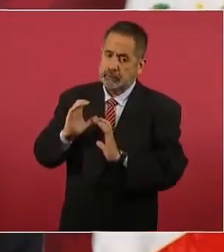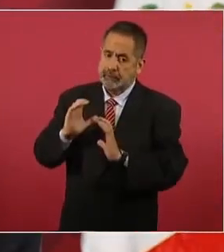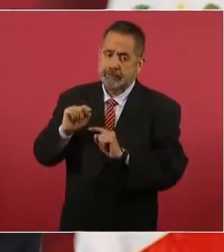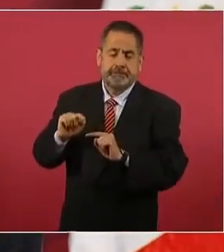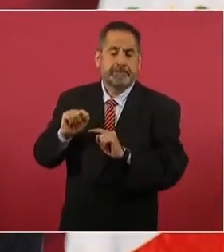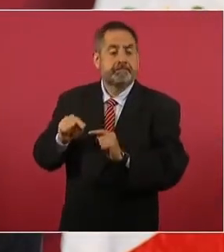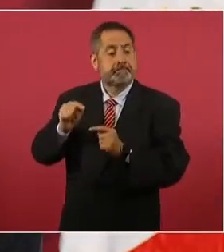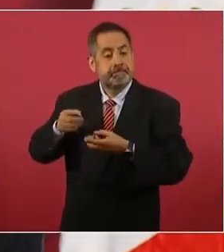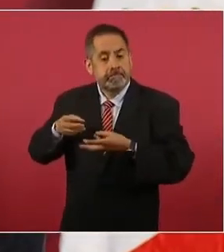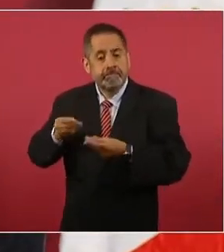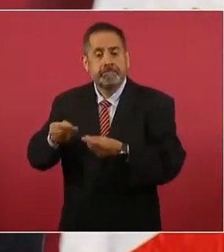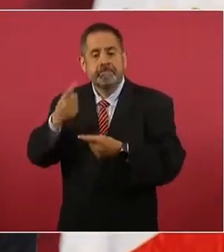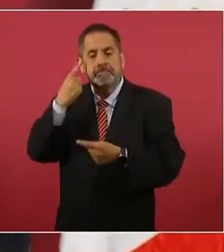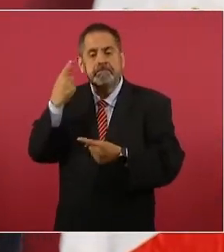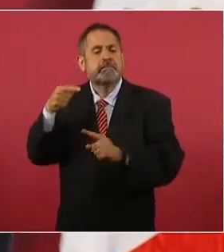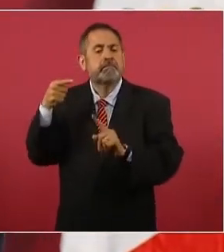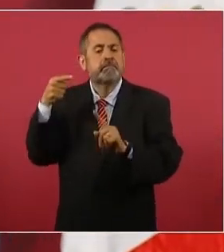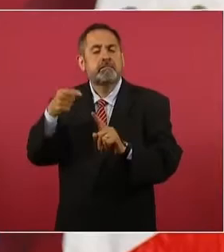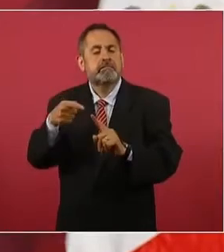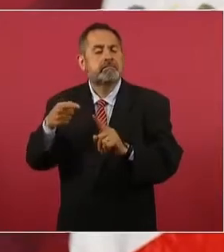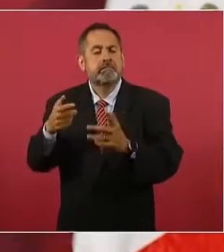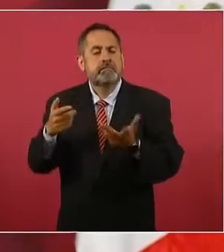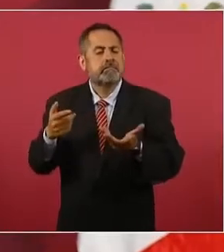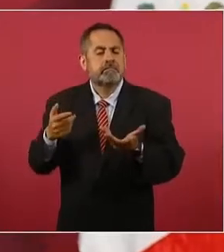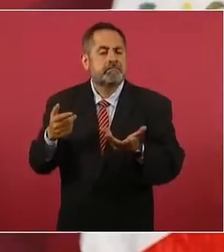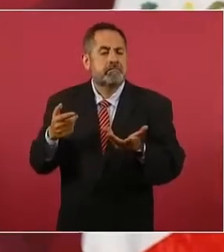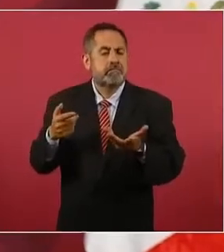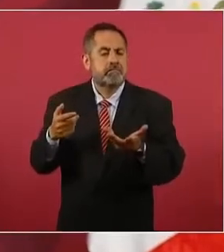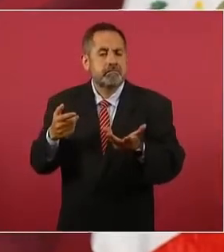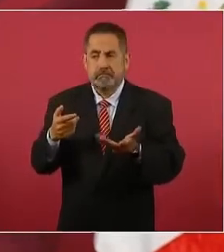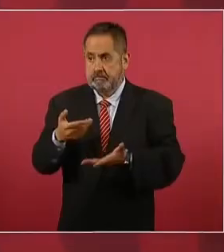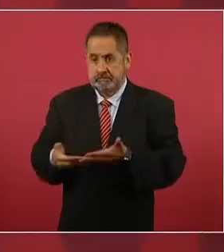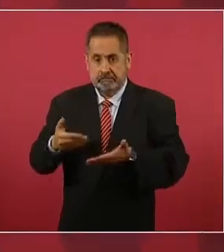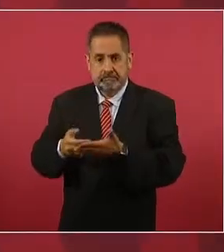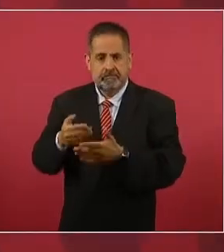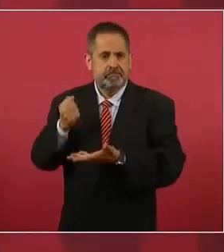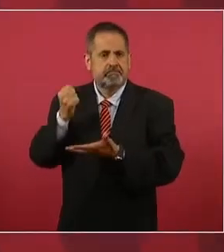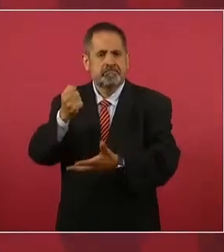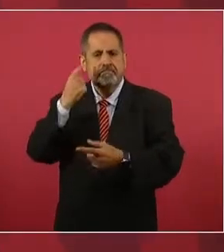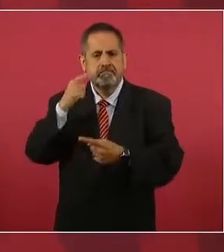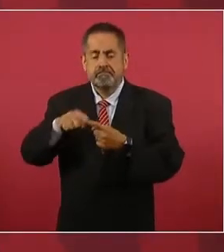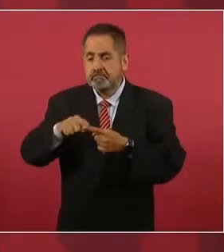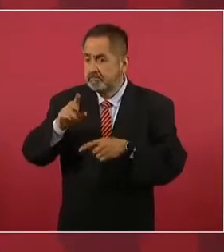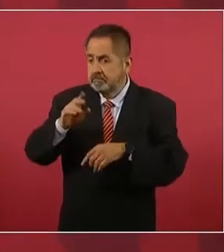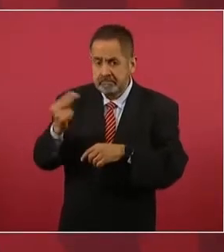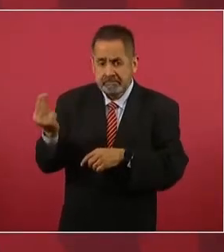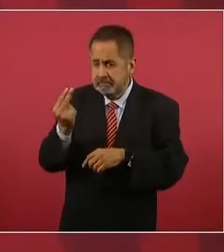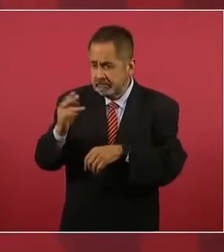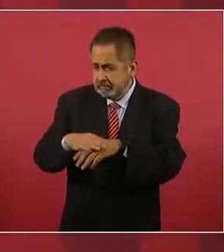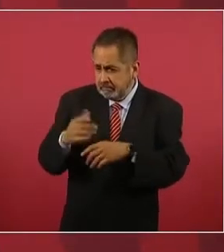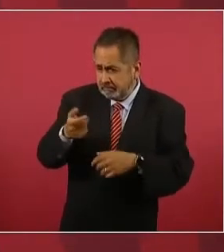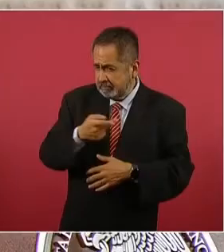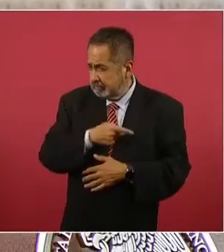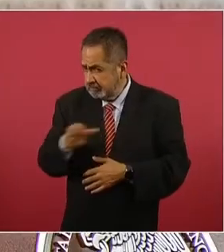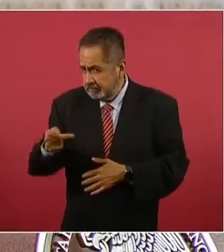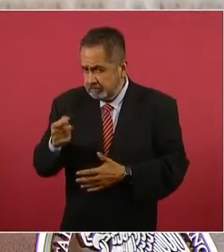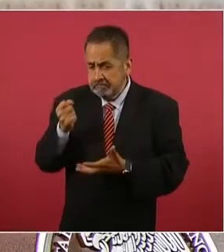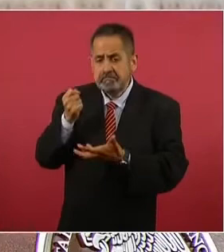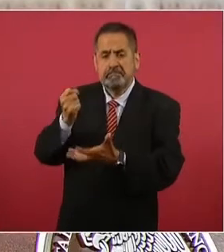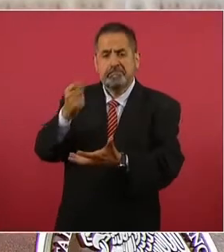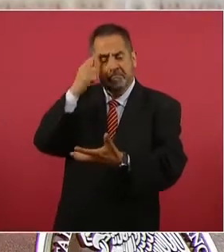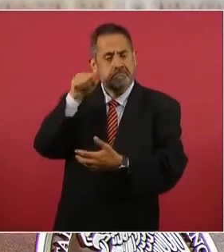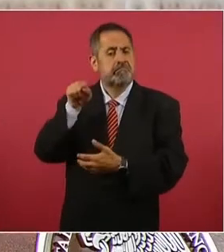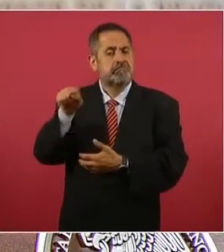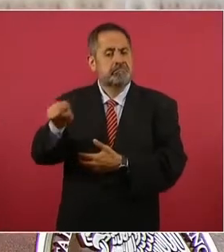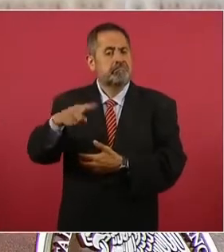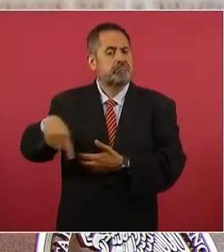dinero, en el caso actual, para la gente más necesitada, para